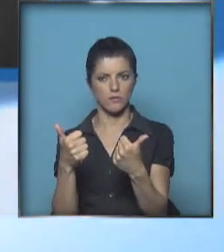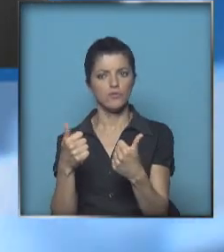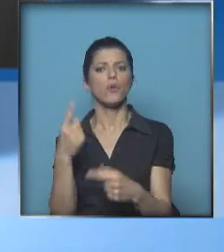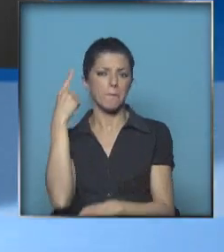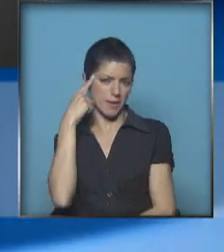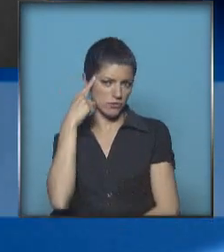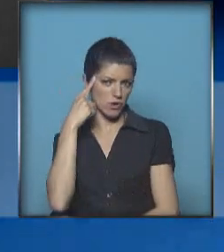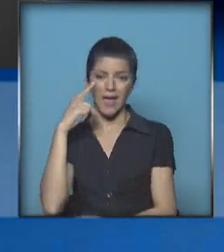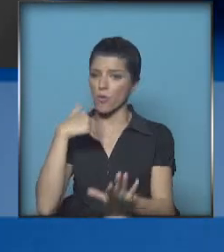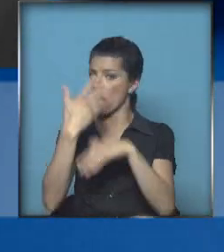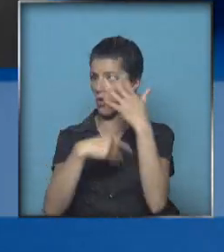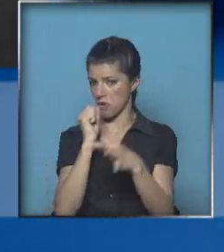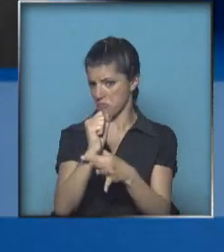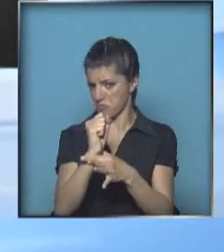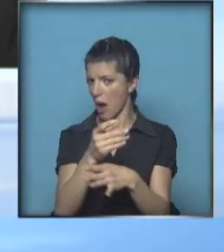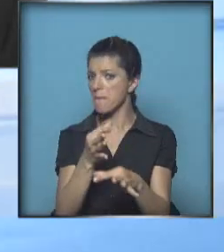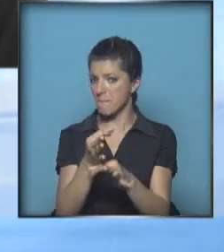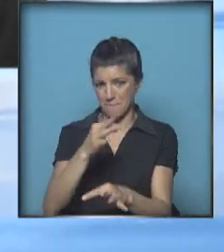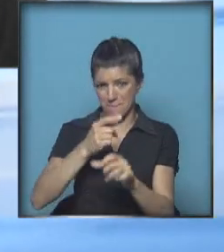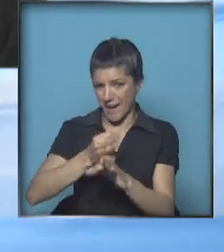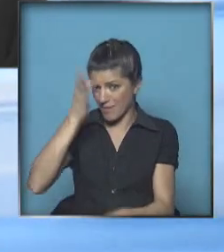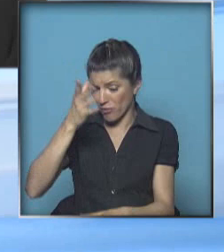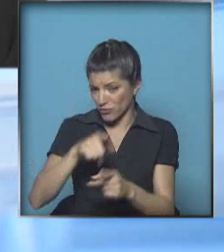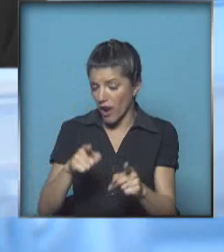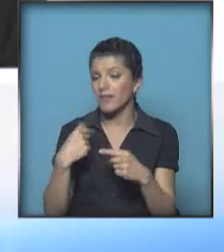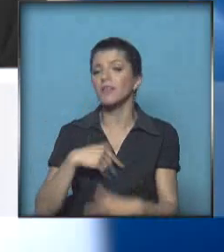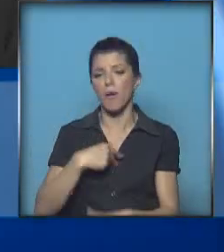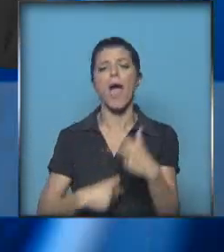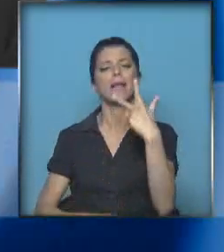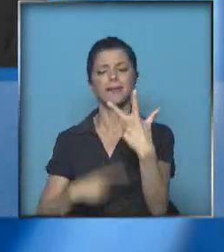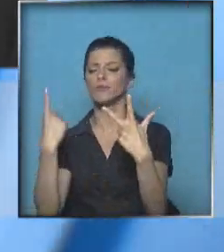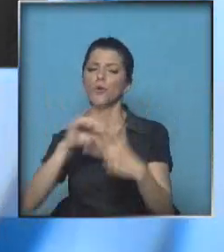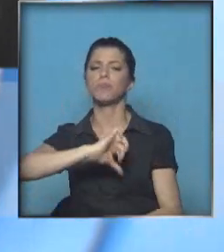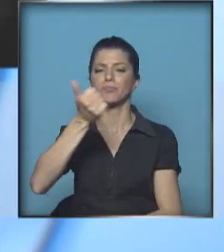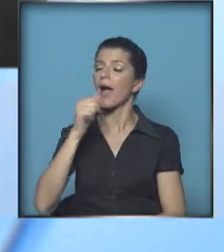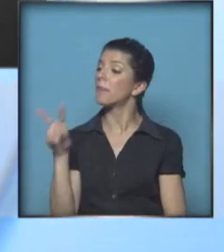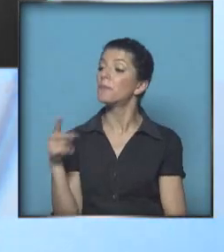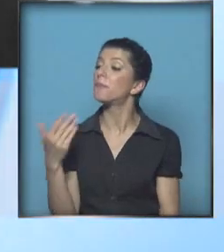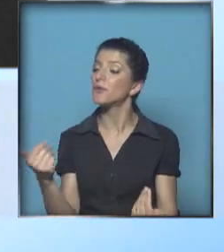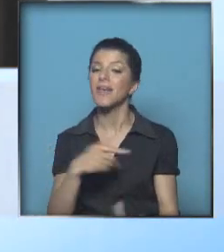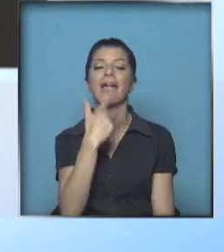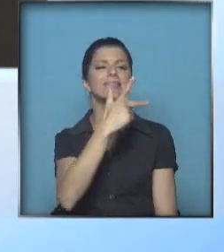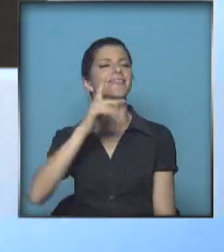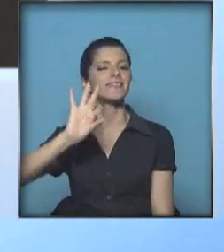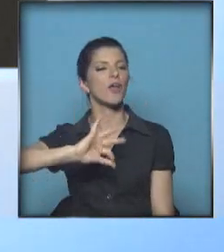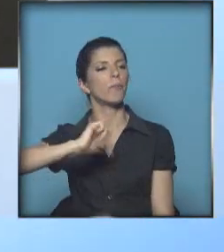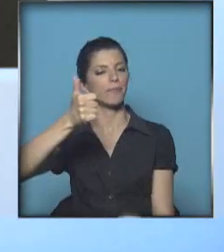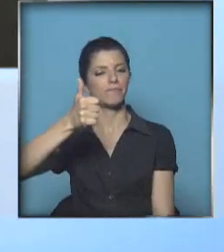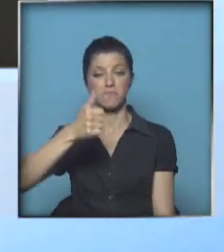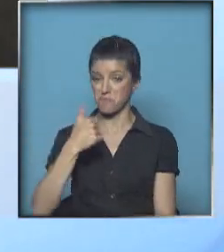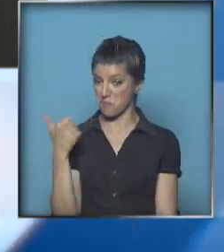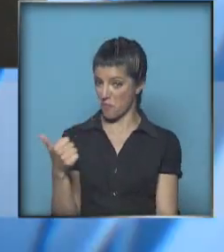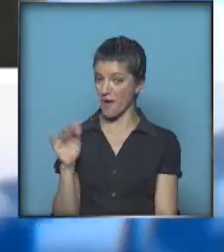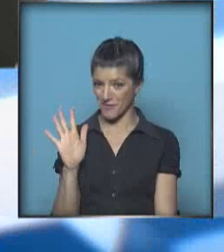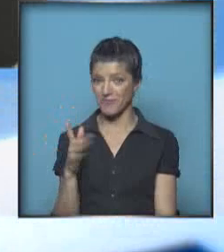gente, jugadores de experiencia y creo que vamos a ganar 3-1. 3-1, bueno, a ver el resultado, arriesgame vos. 3-0. 3-0, bueno, bien,